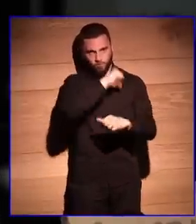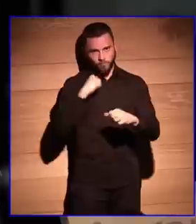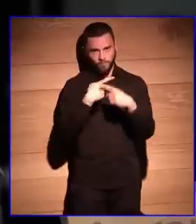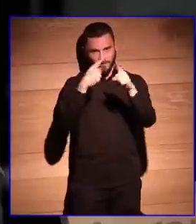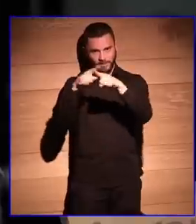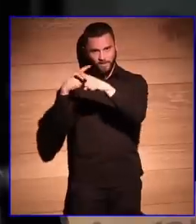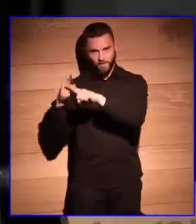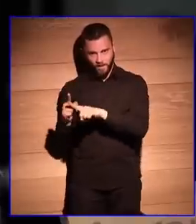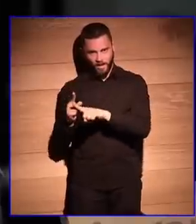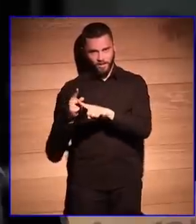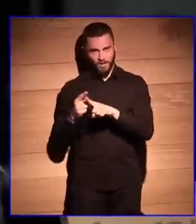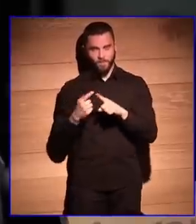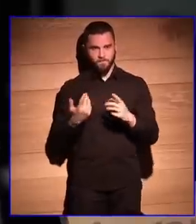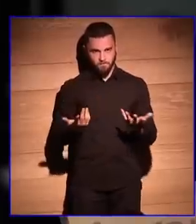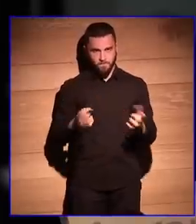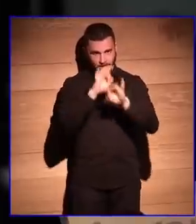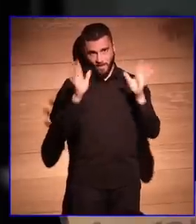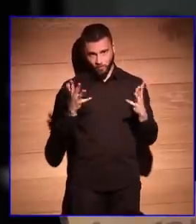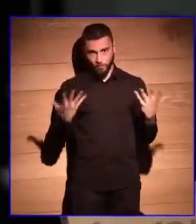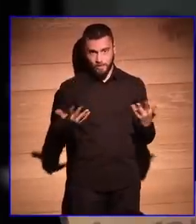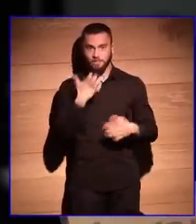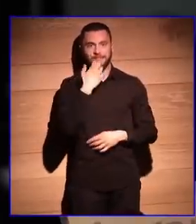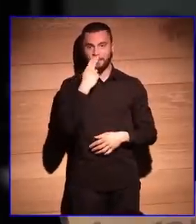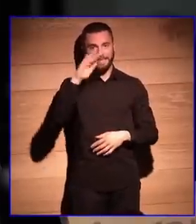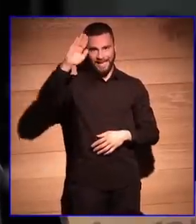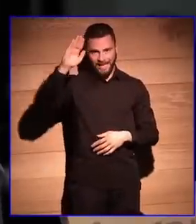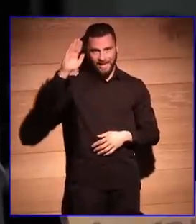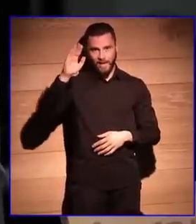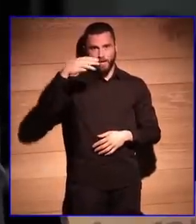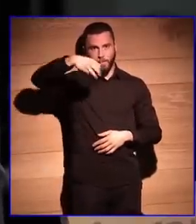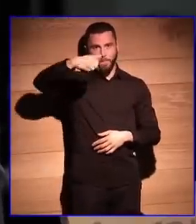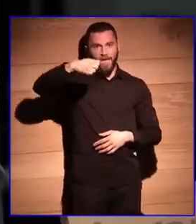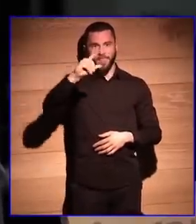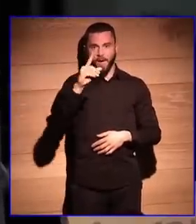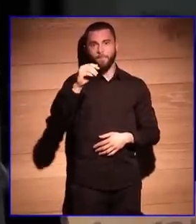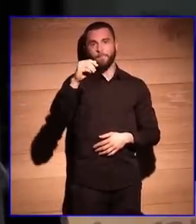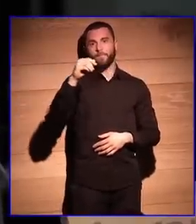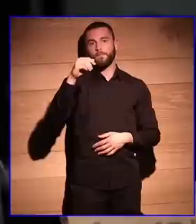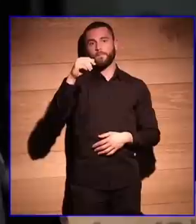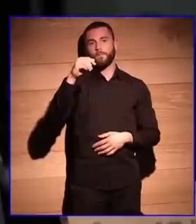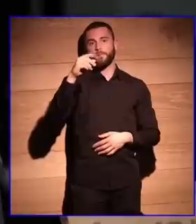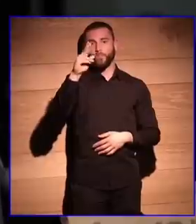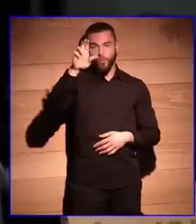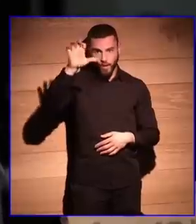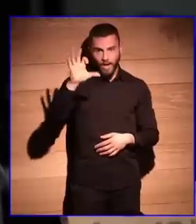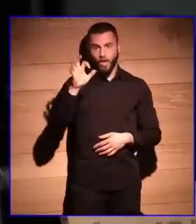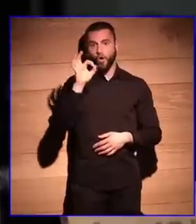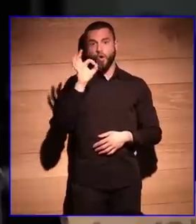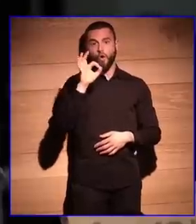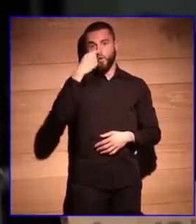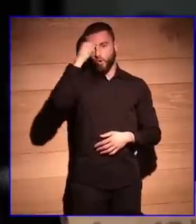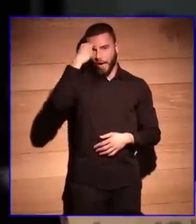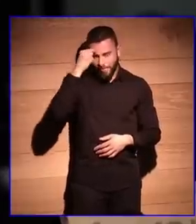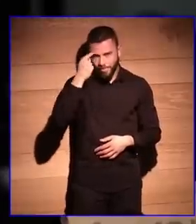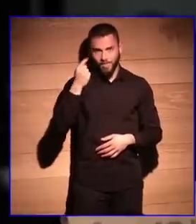sobre qué opina sobre lo que sucede. Pero sea Hitler, sea Madame Duré o sea Ozymandias, hay una razón. O Pol